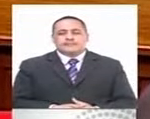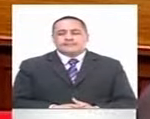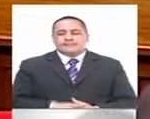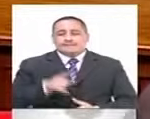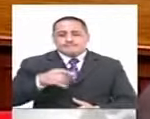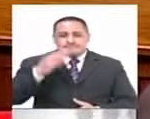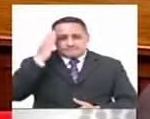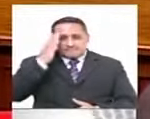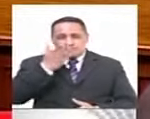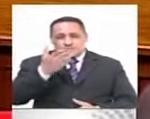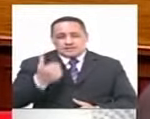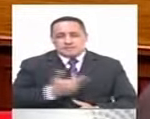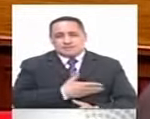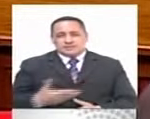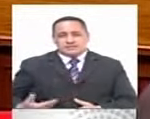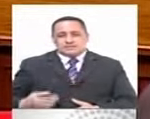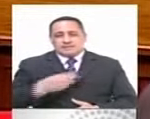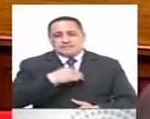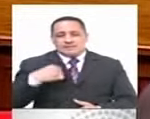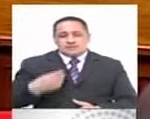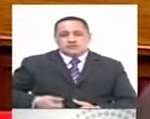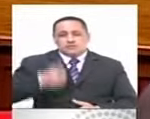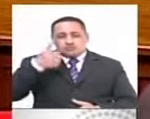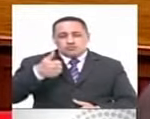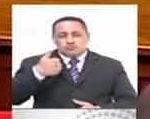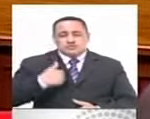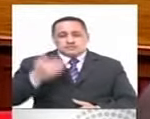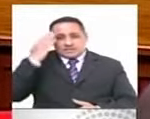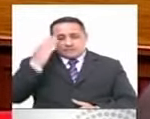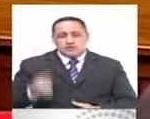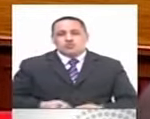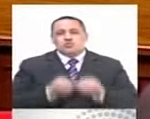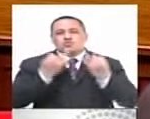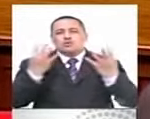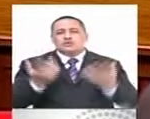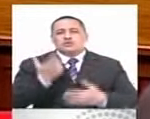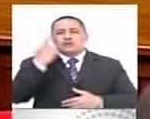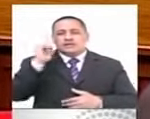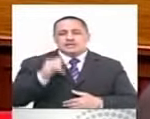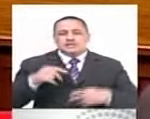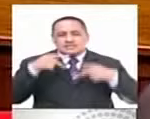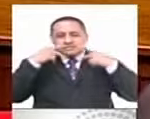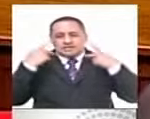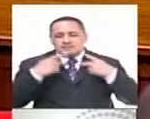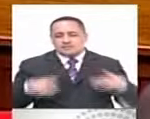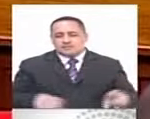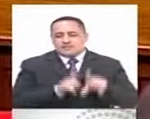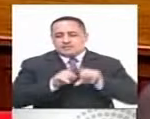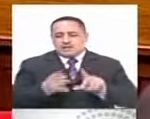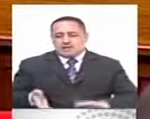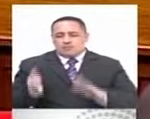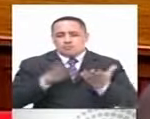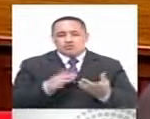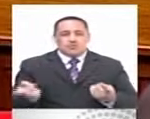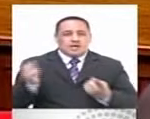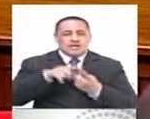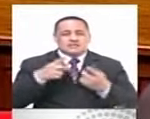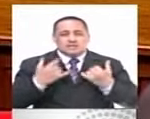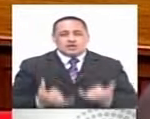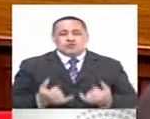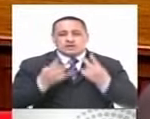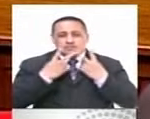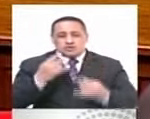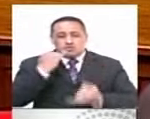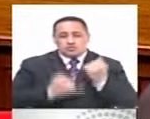¿Sabe usted, señora presidenta del Consejo de Ministros, cuántos líderes indígenas han muerto hasta el momento, en